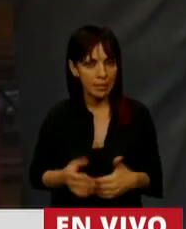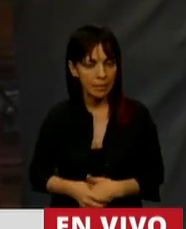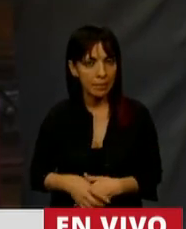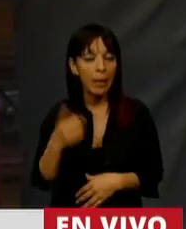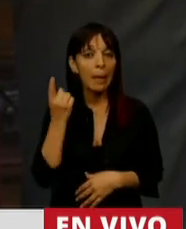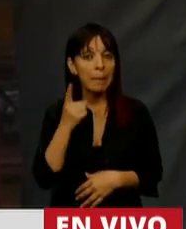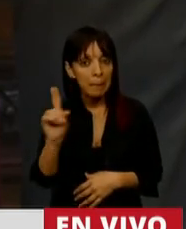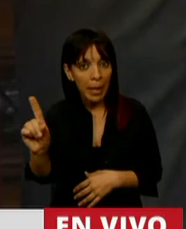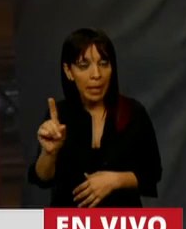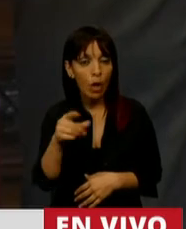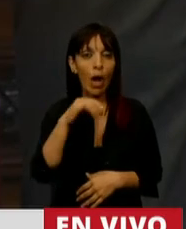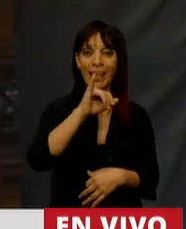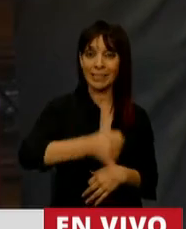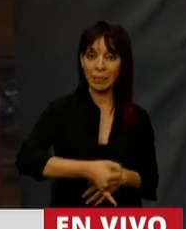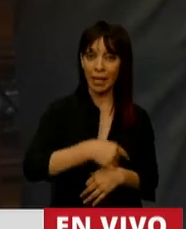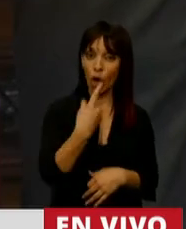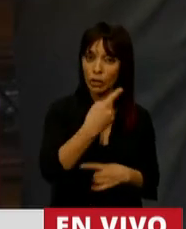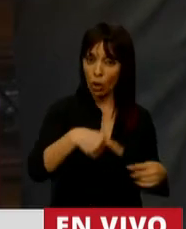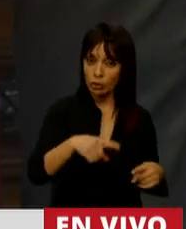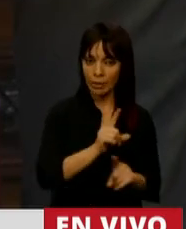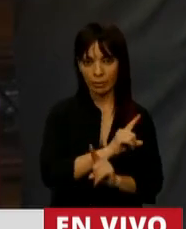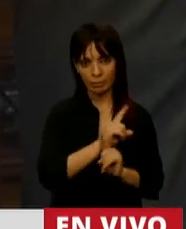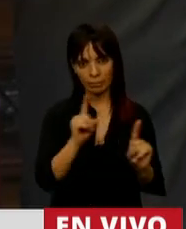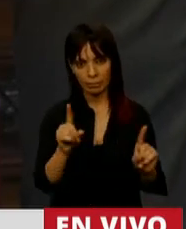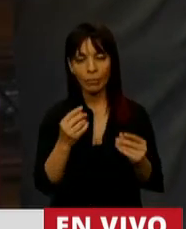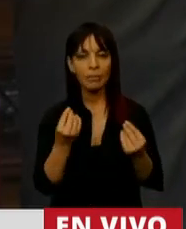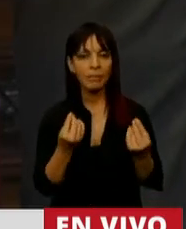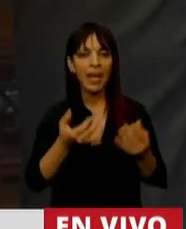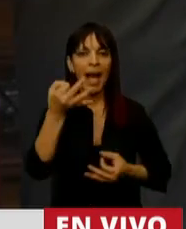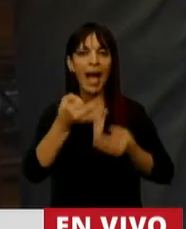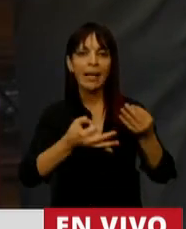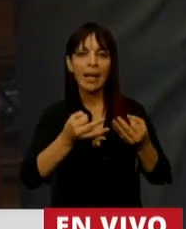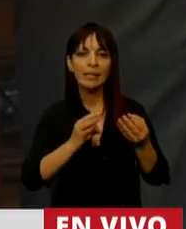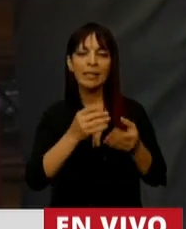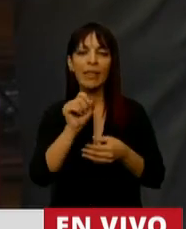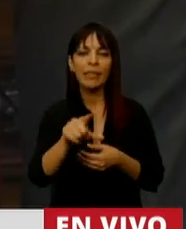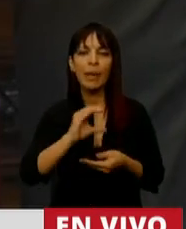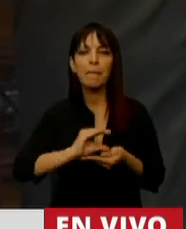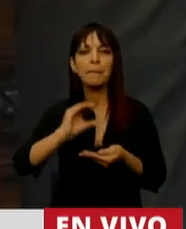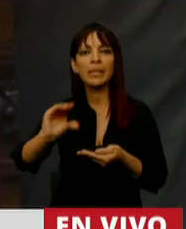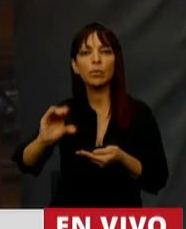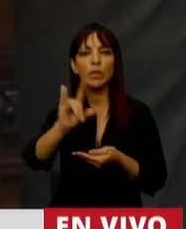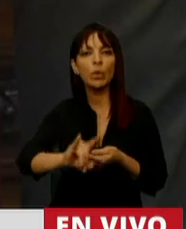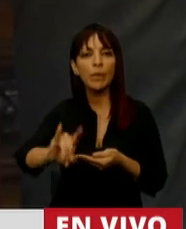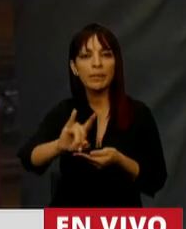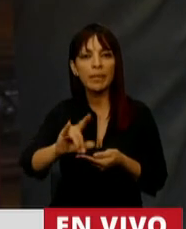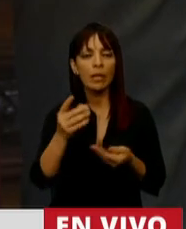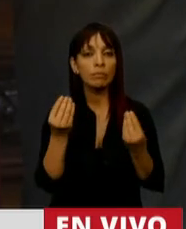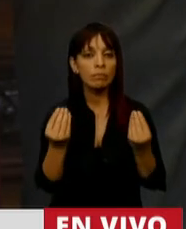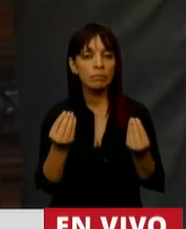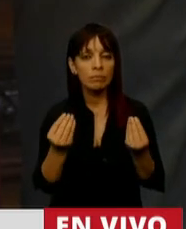aceptar es otra cuestión que está muy fuertemente vinculada en el análisis del presupuesto universitario, que es un altísimo nivel